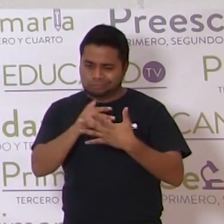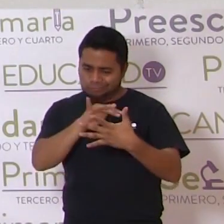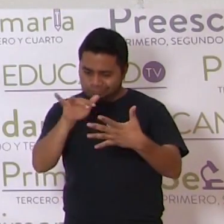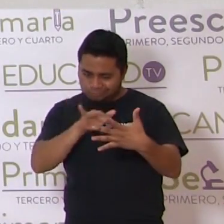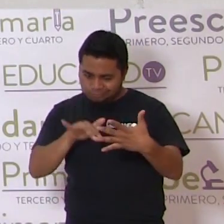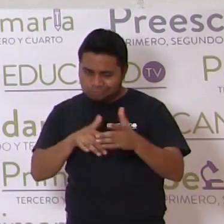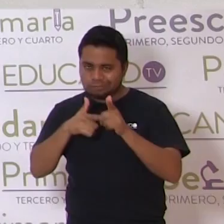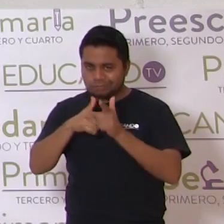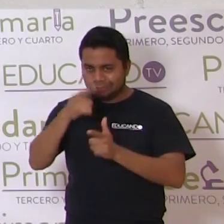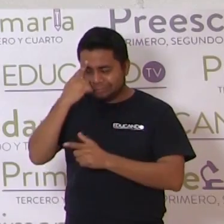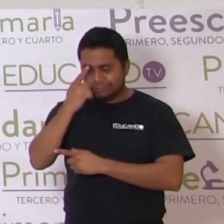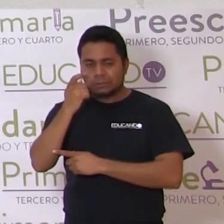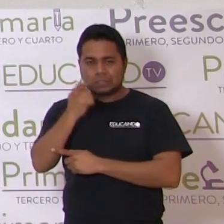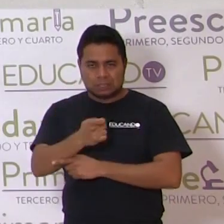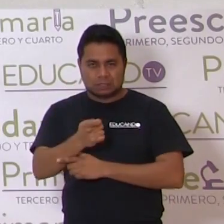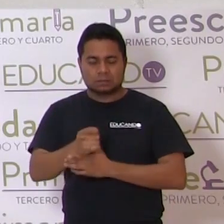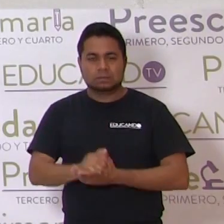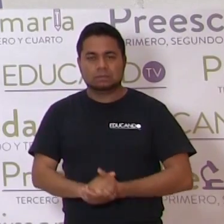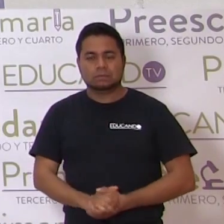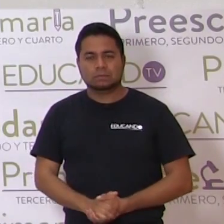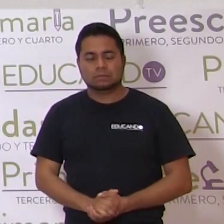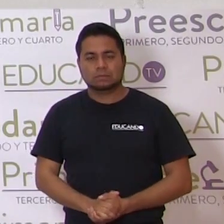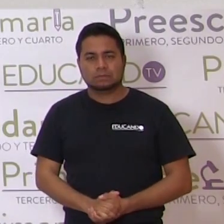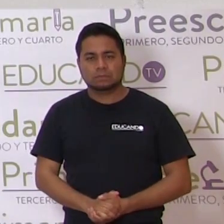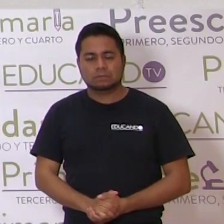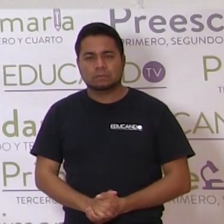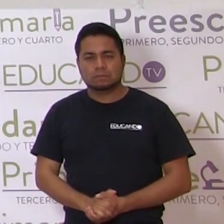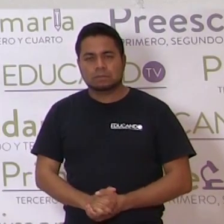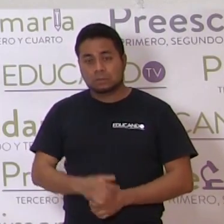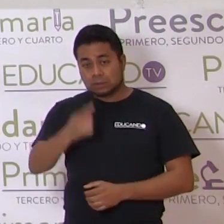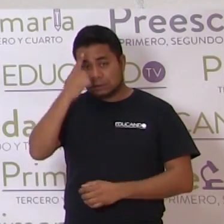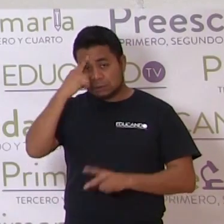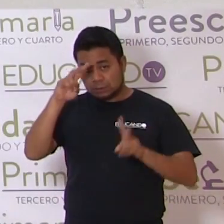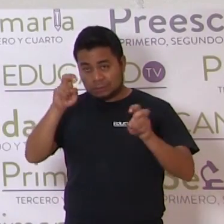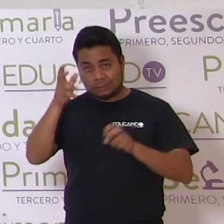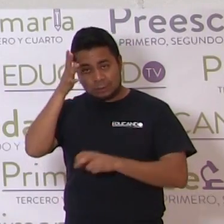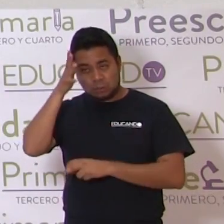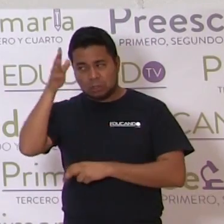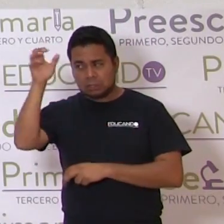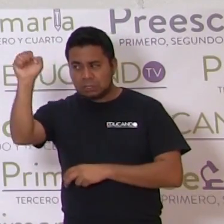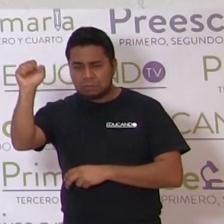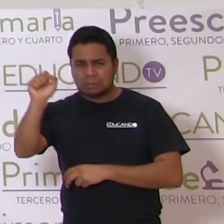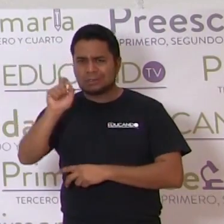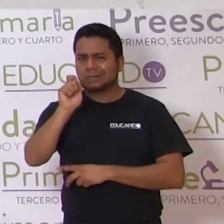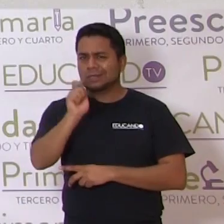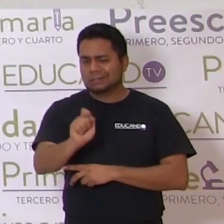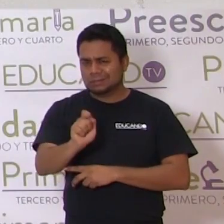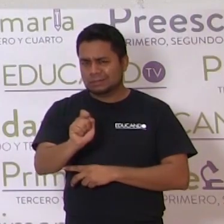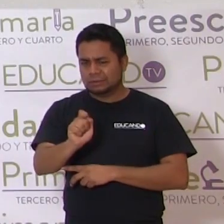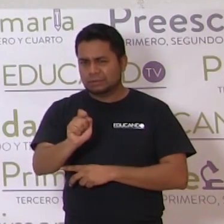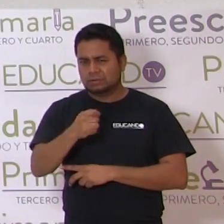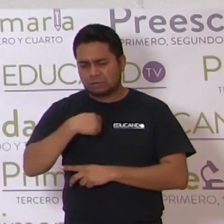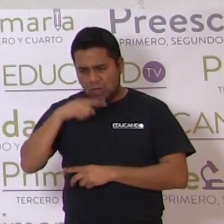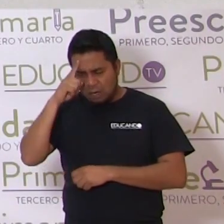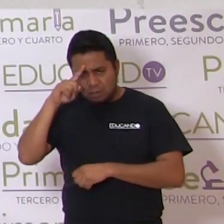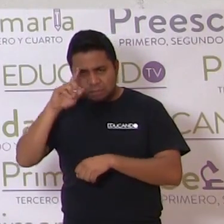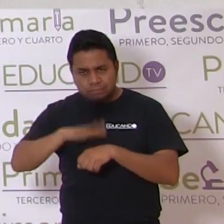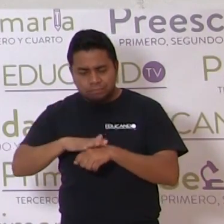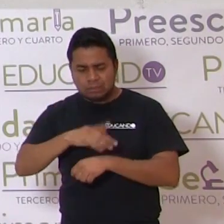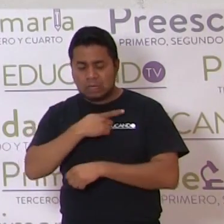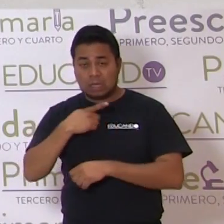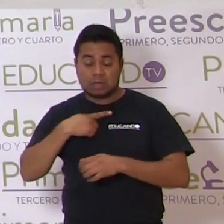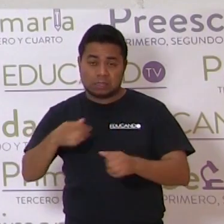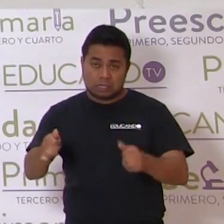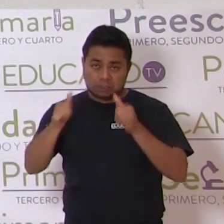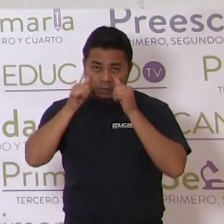qué es. Muy bien. El marco conceptual. ¿Qué es un marco conceptual? Yo les aconsejo que pongan mucha atención